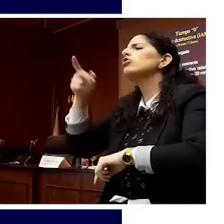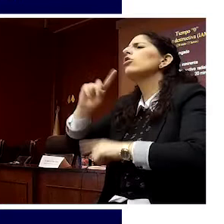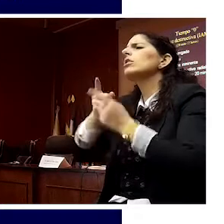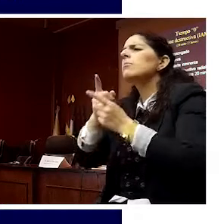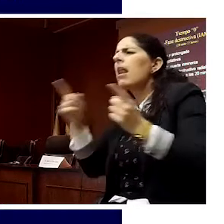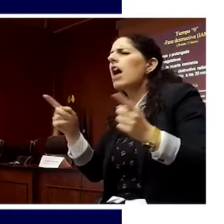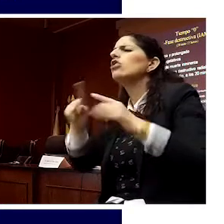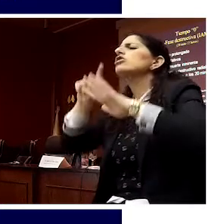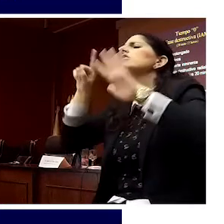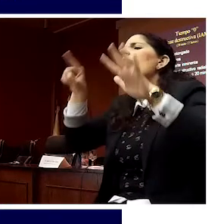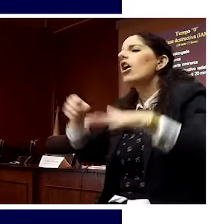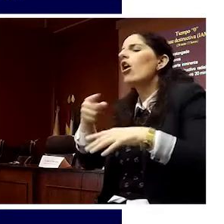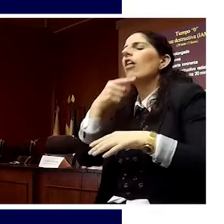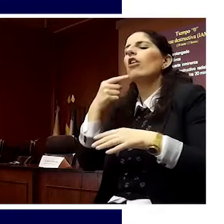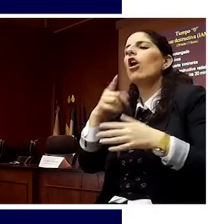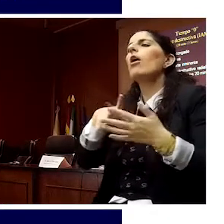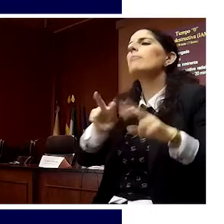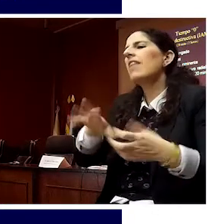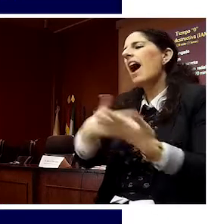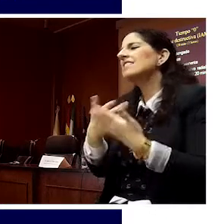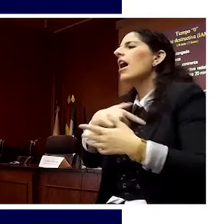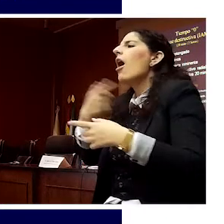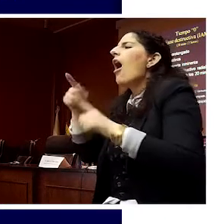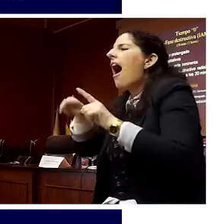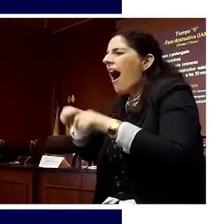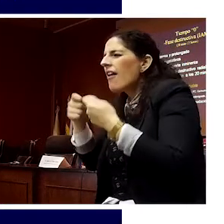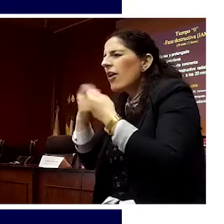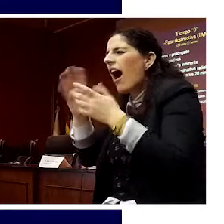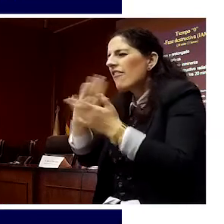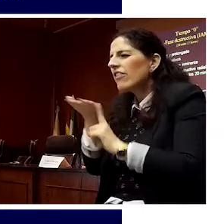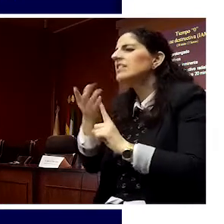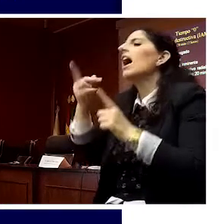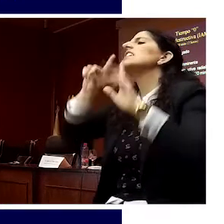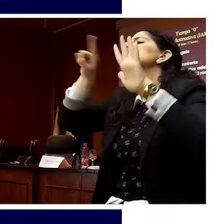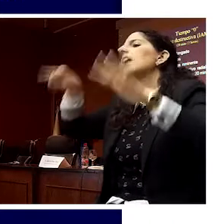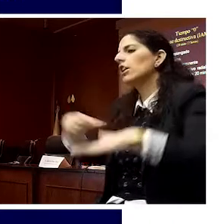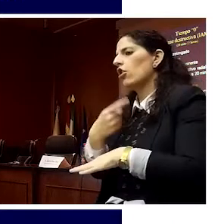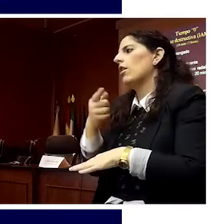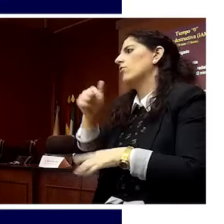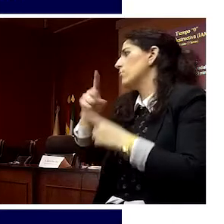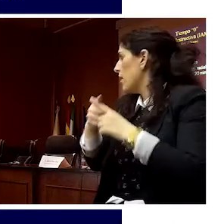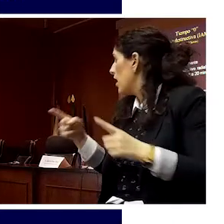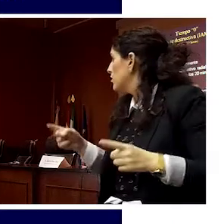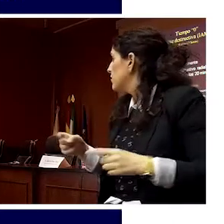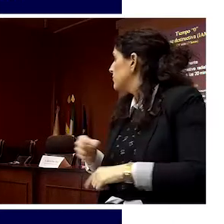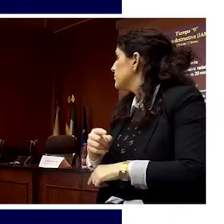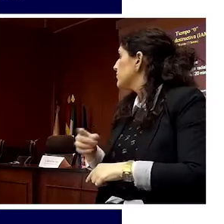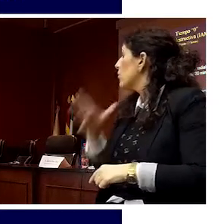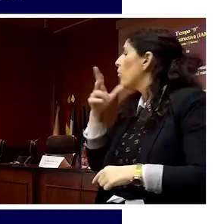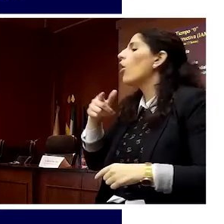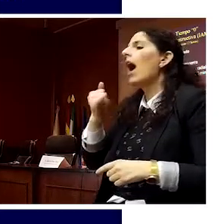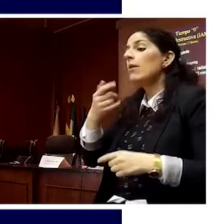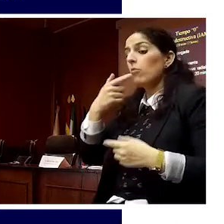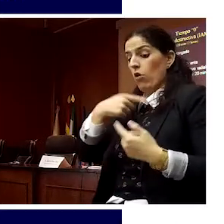esto? Pues de lo contrario, de situaciones de beneficio, como puede ser la presencia de una circulación